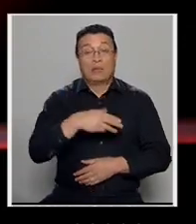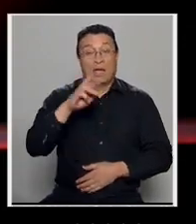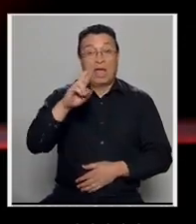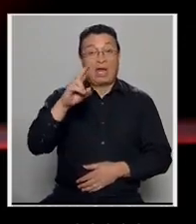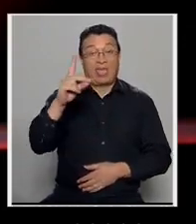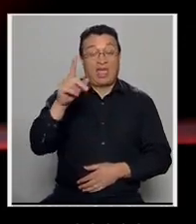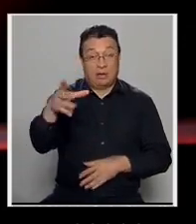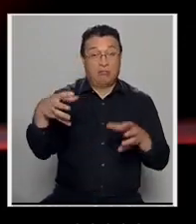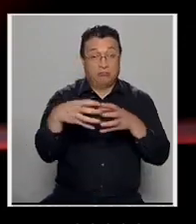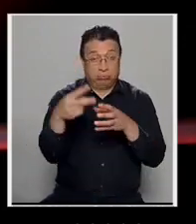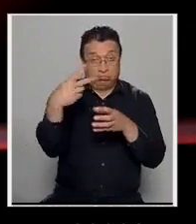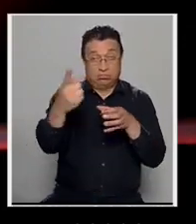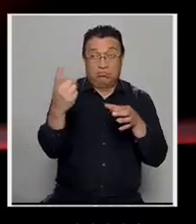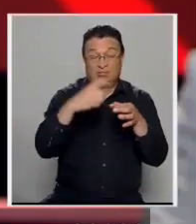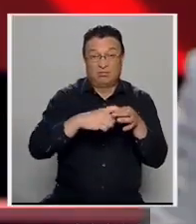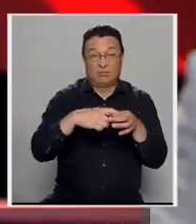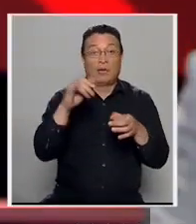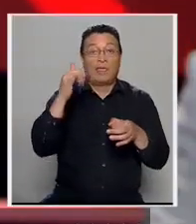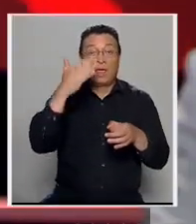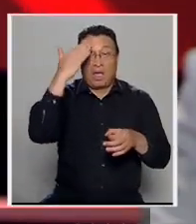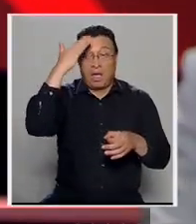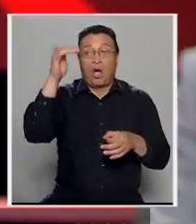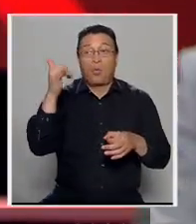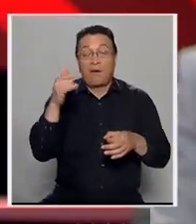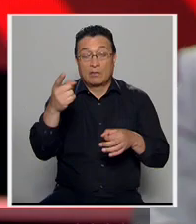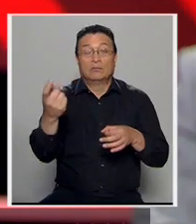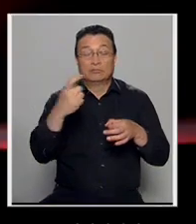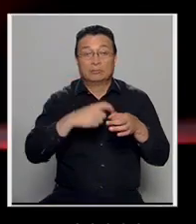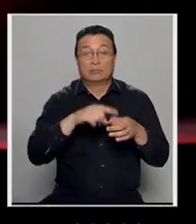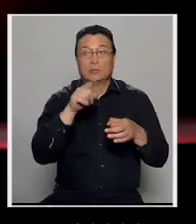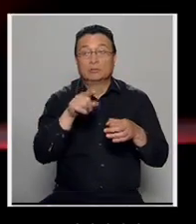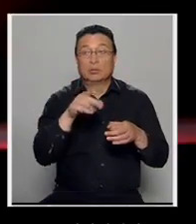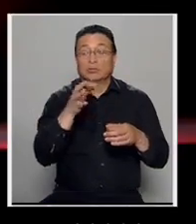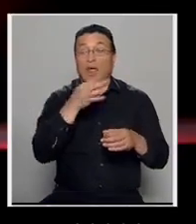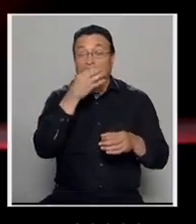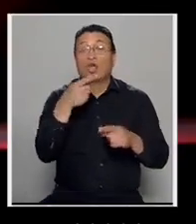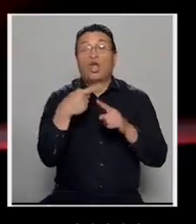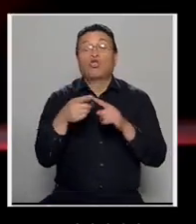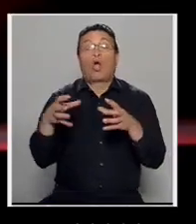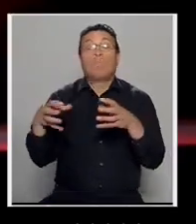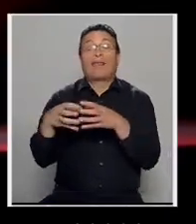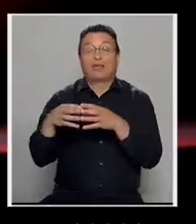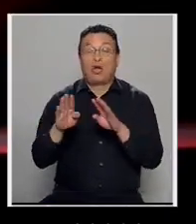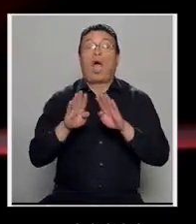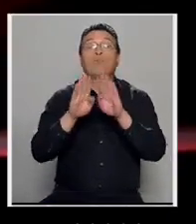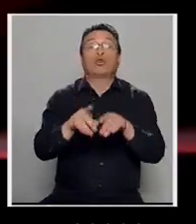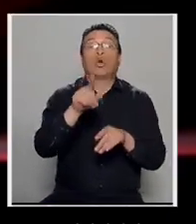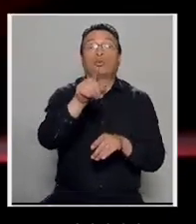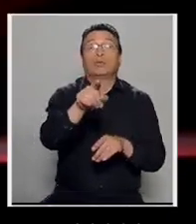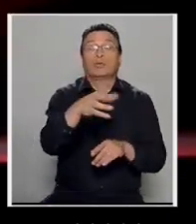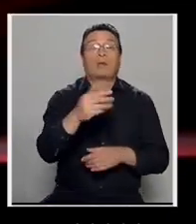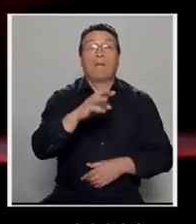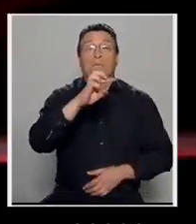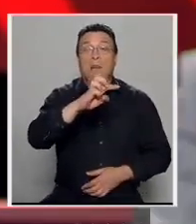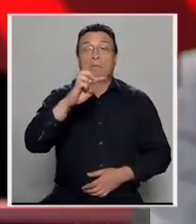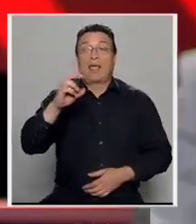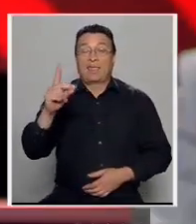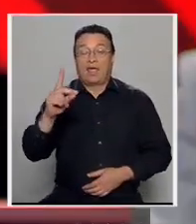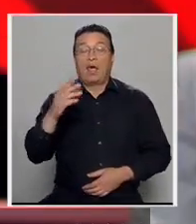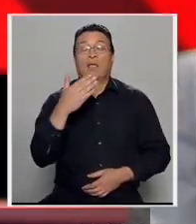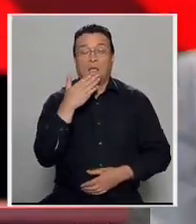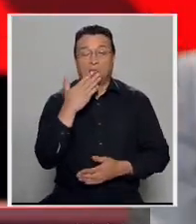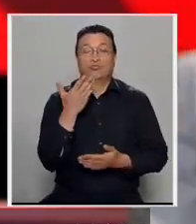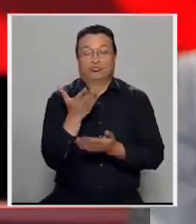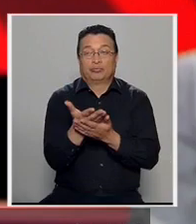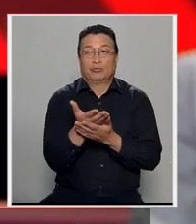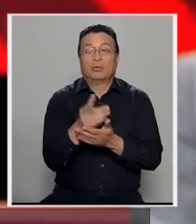Democrática, el día jueves. La escuché perfectamente respecto a eso. Y otros partidos que lo apoyen a usted. Por eso digo eso. El PP hizo también. Una... Pero